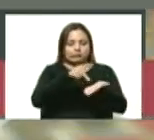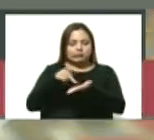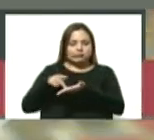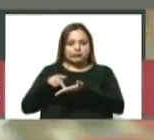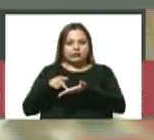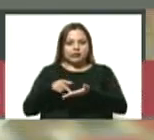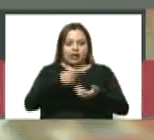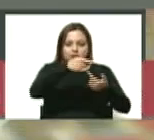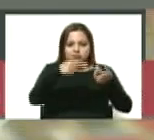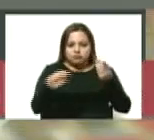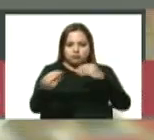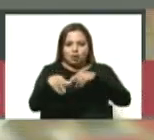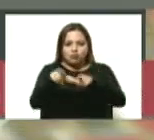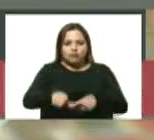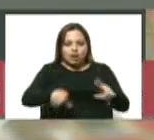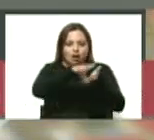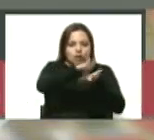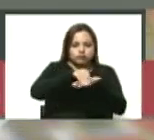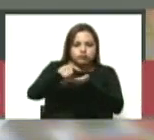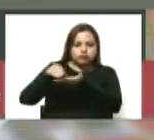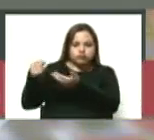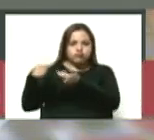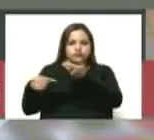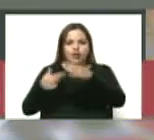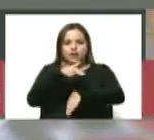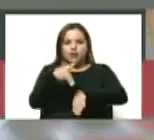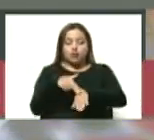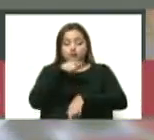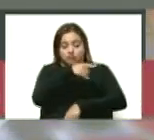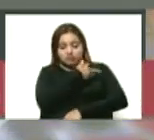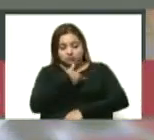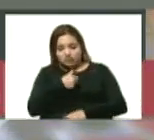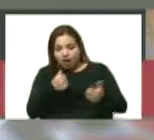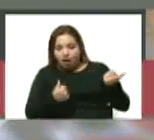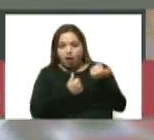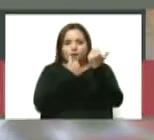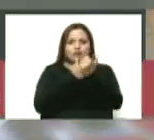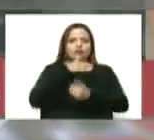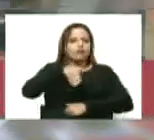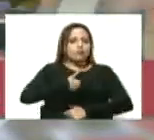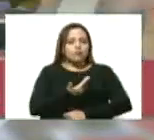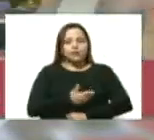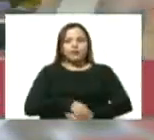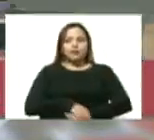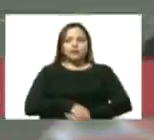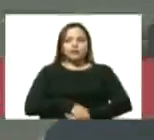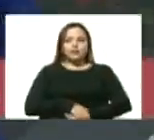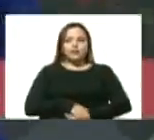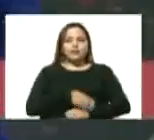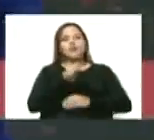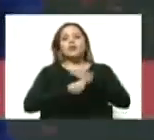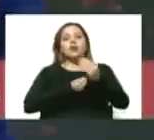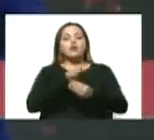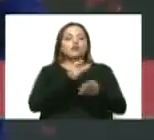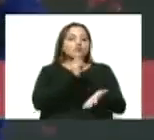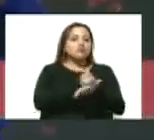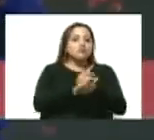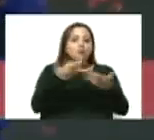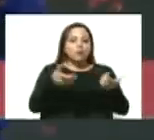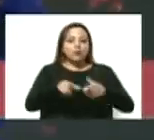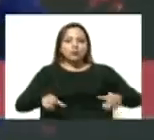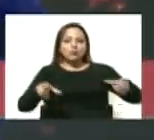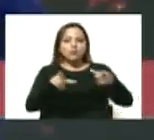acopio en todo el país, a nivel nacional, ¿no? Usted que quiere colaborar puede, por supuesto, hacerlo verificando cuáles son los